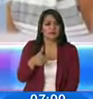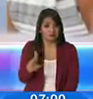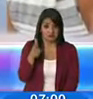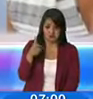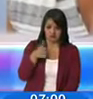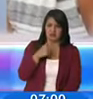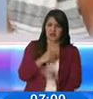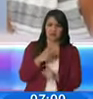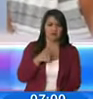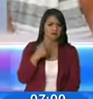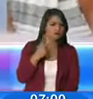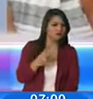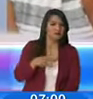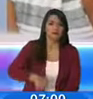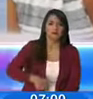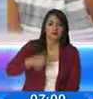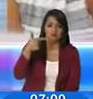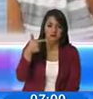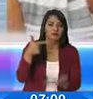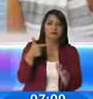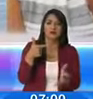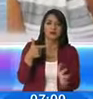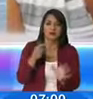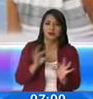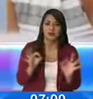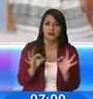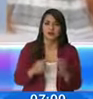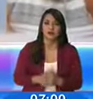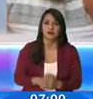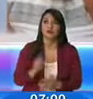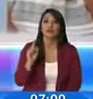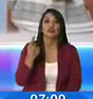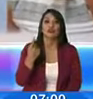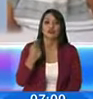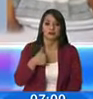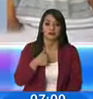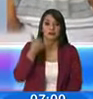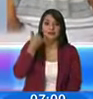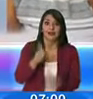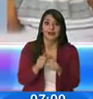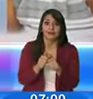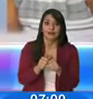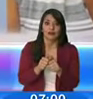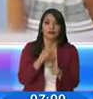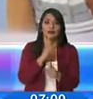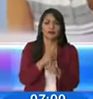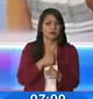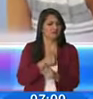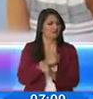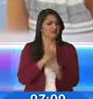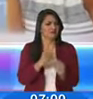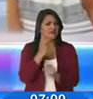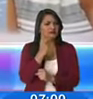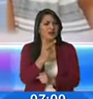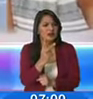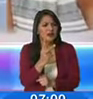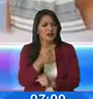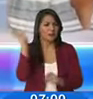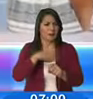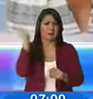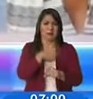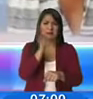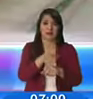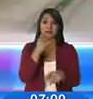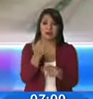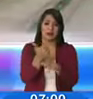dice que me va a dar un tiro, yo me percato y veo que no tiene un revólver, sino que es con él. El teléfono de mi amiga se me hace, yo le alcanzo a ver y le estoy manoteando